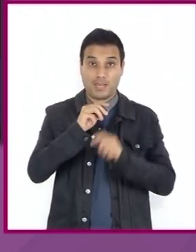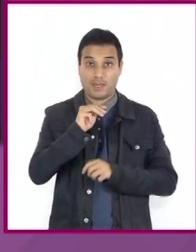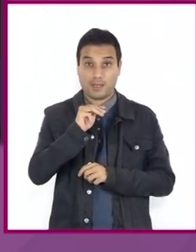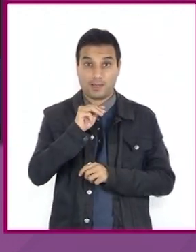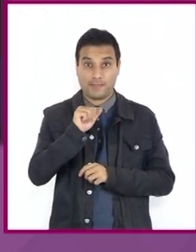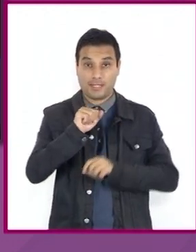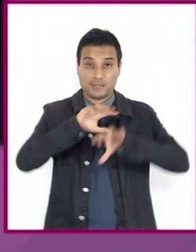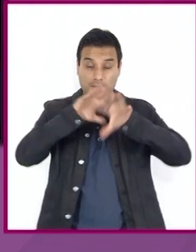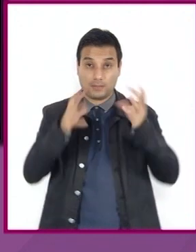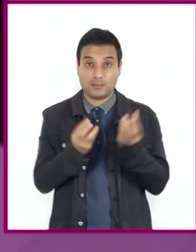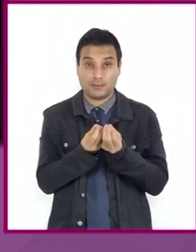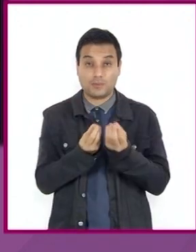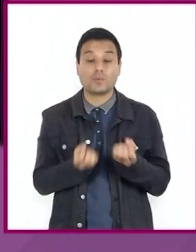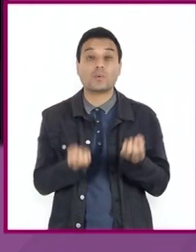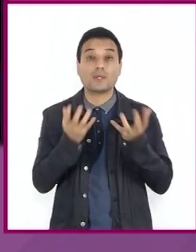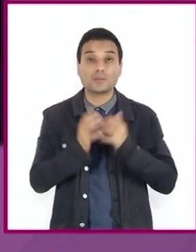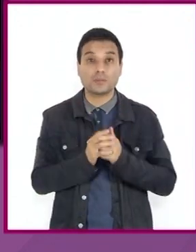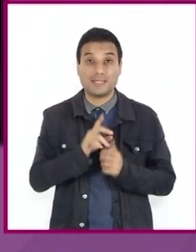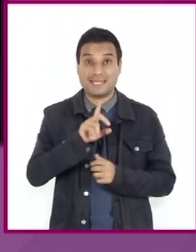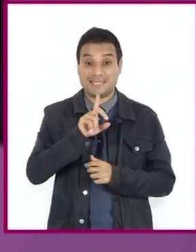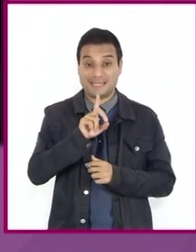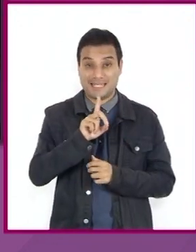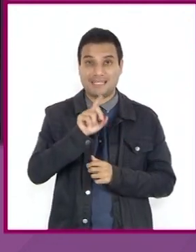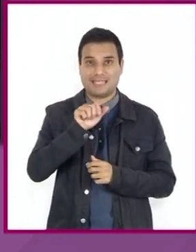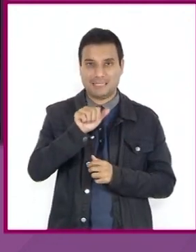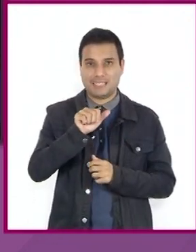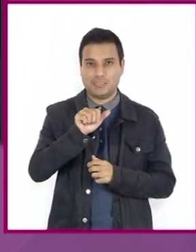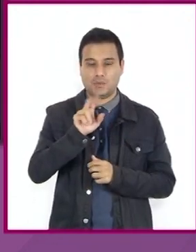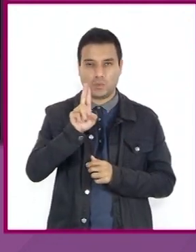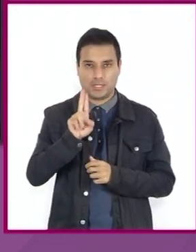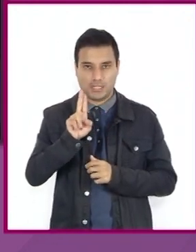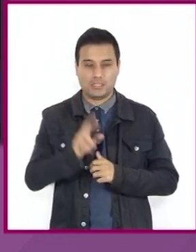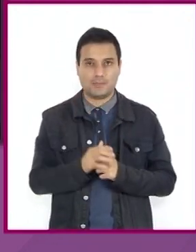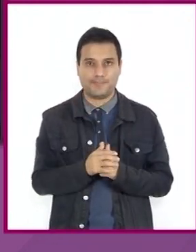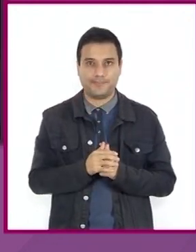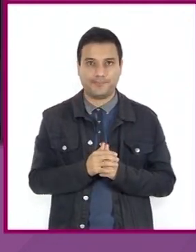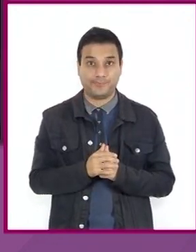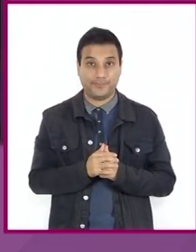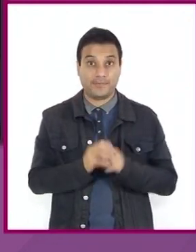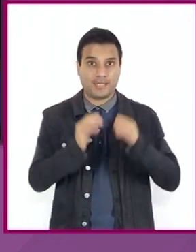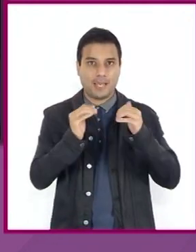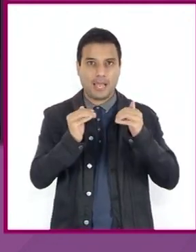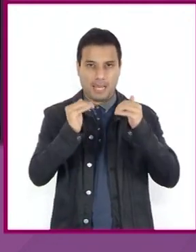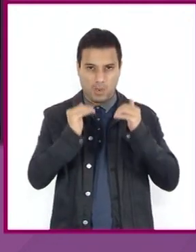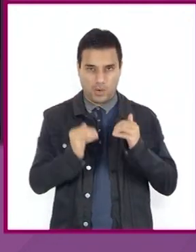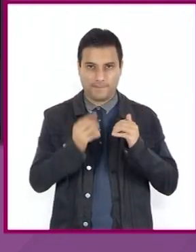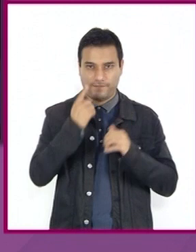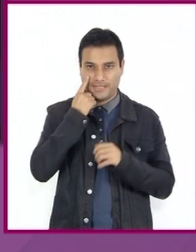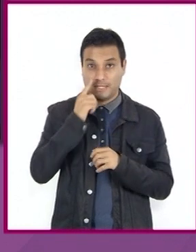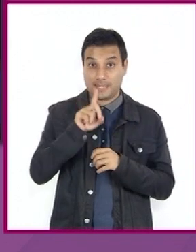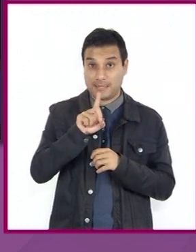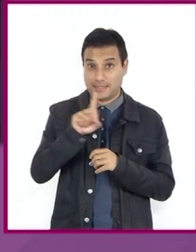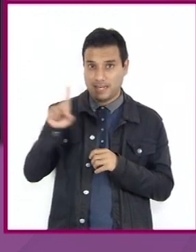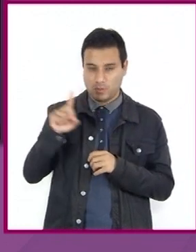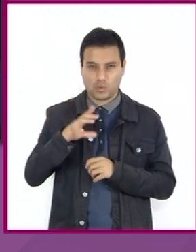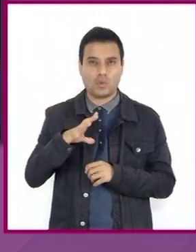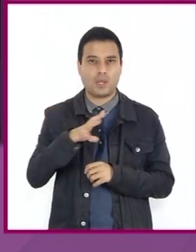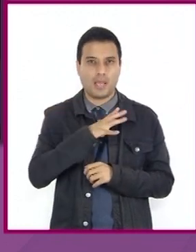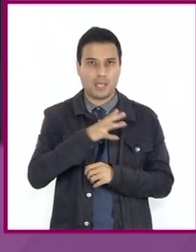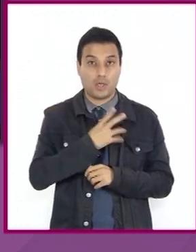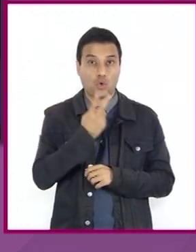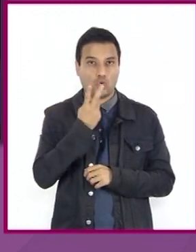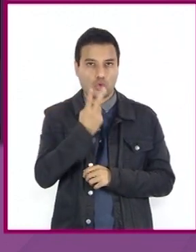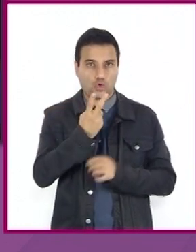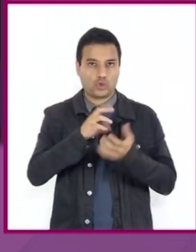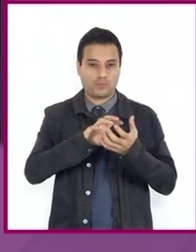elementos resulta un total de 36 unidades. Ahora, del lado derecho tenemos 2 moléculas